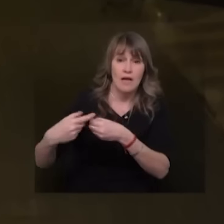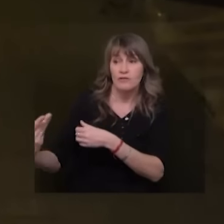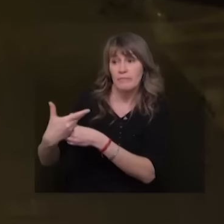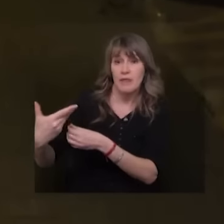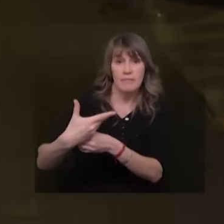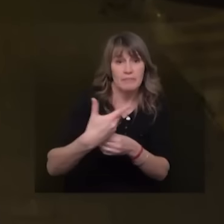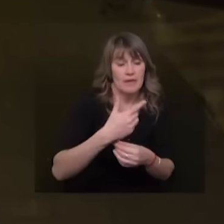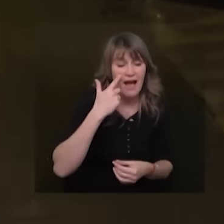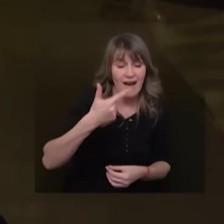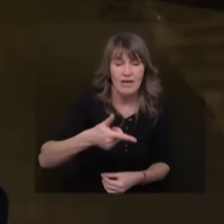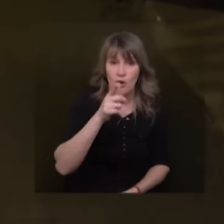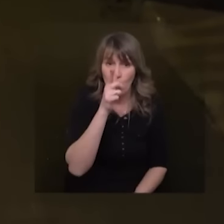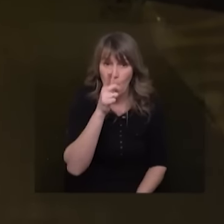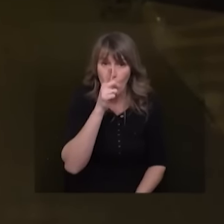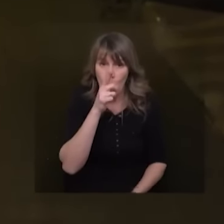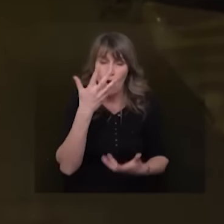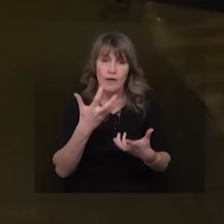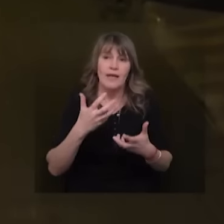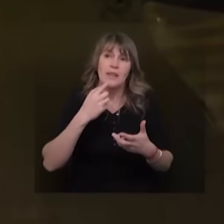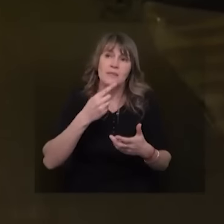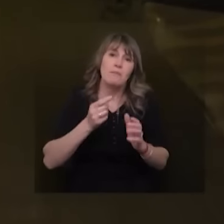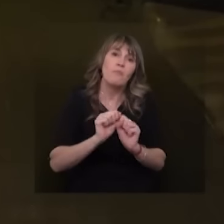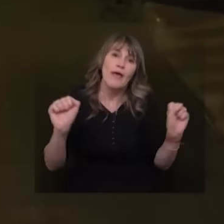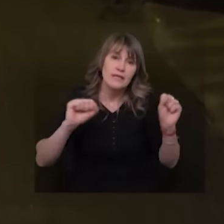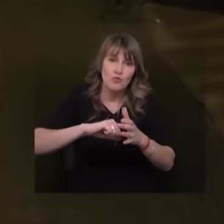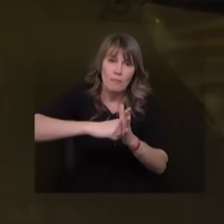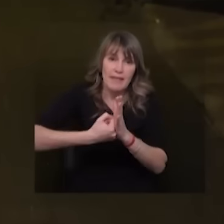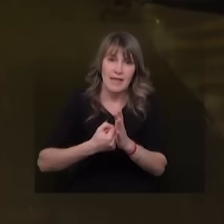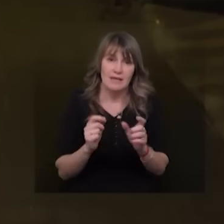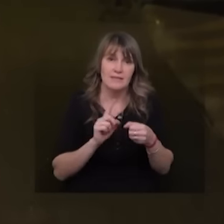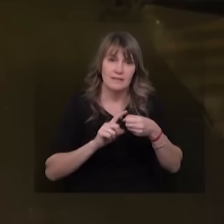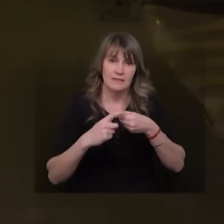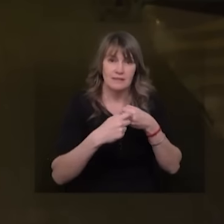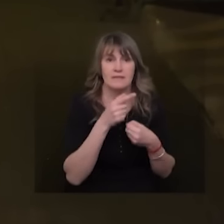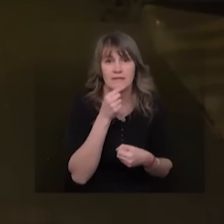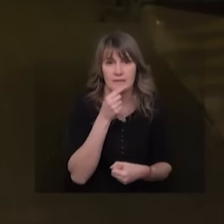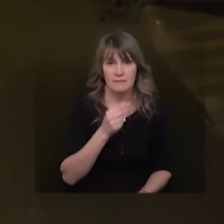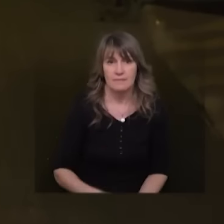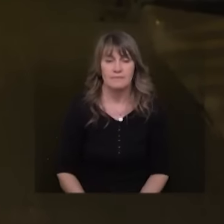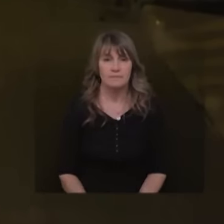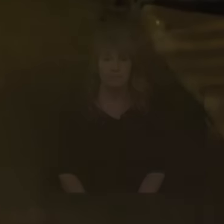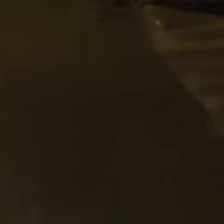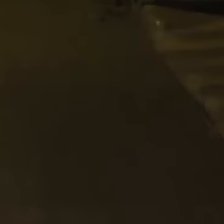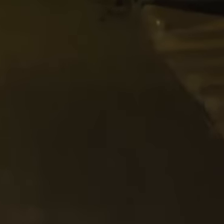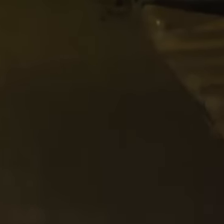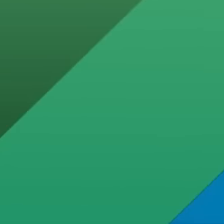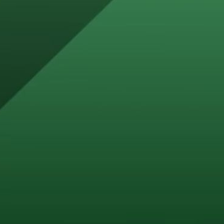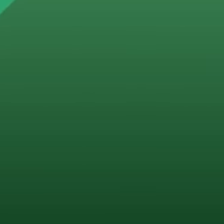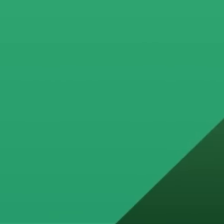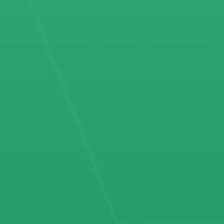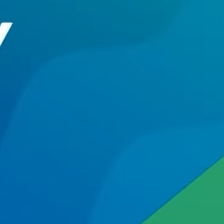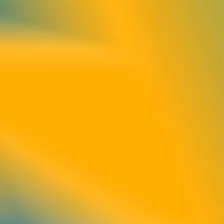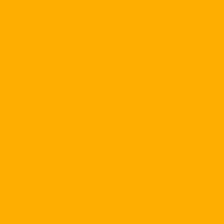mediados de Julio este la suspensión en este caso del sindicato policial sigan ustedes por allí presentó